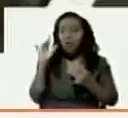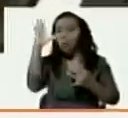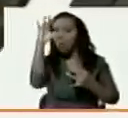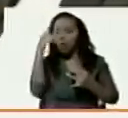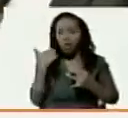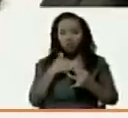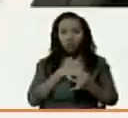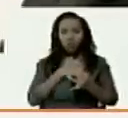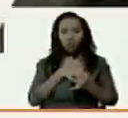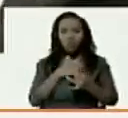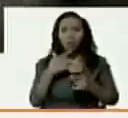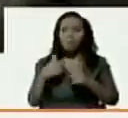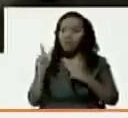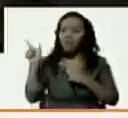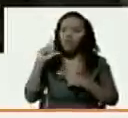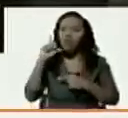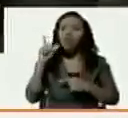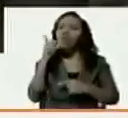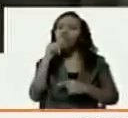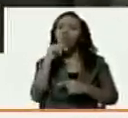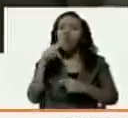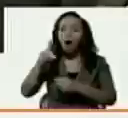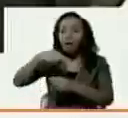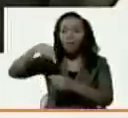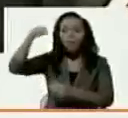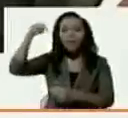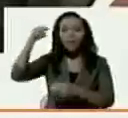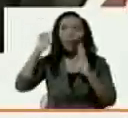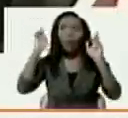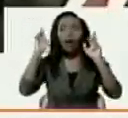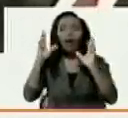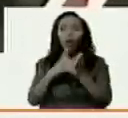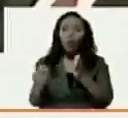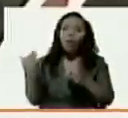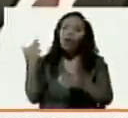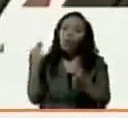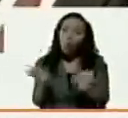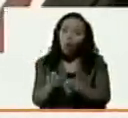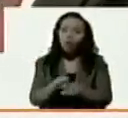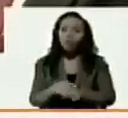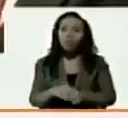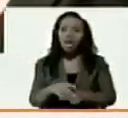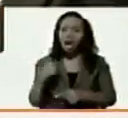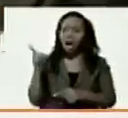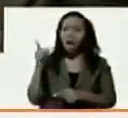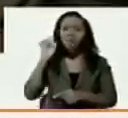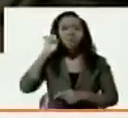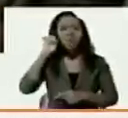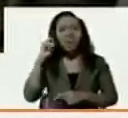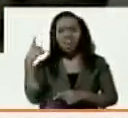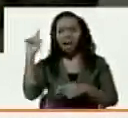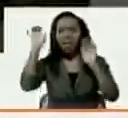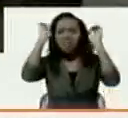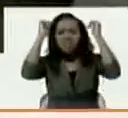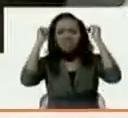el espíritu. Ah, que son mujeres. No, mira, son mujeres. Y se ríen.